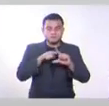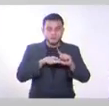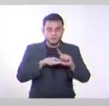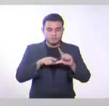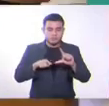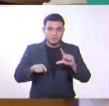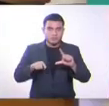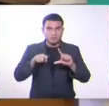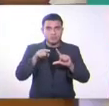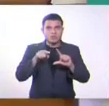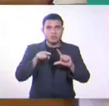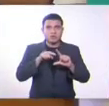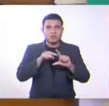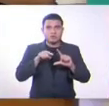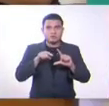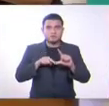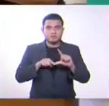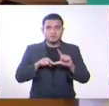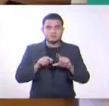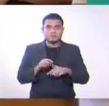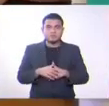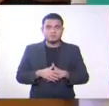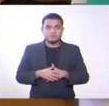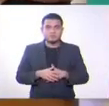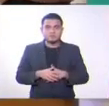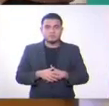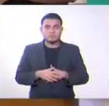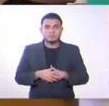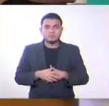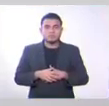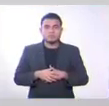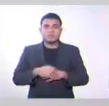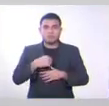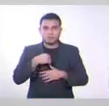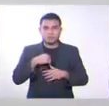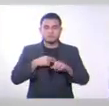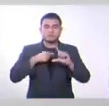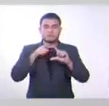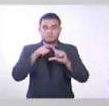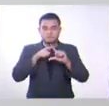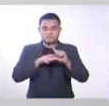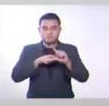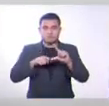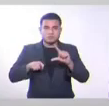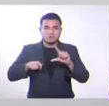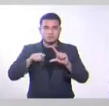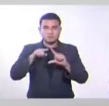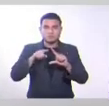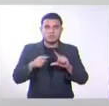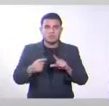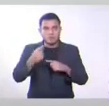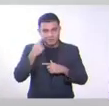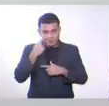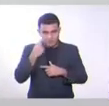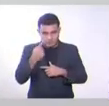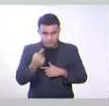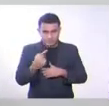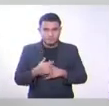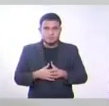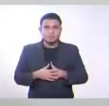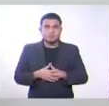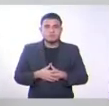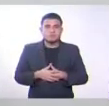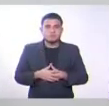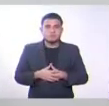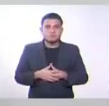parece. Aquí tengo un triángulo rectángulo, solo para que nos ubiquemos